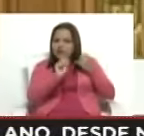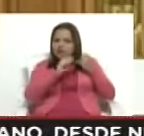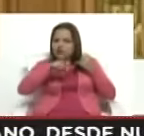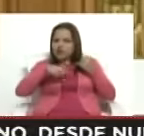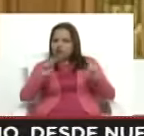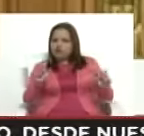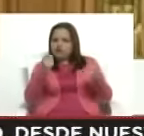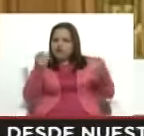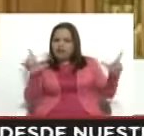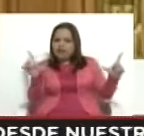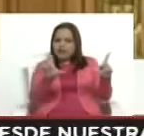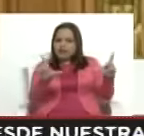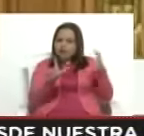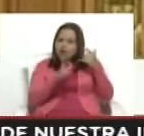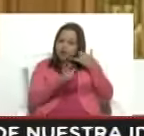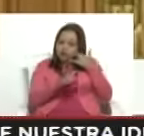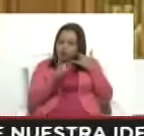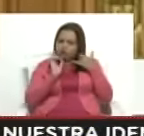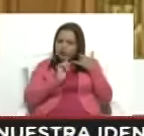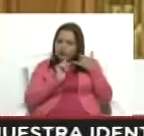aire.